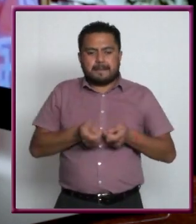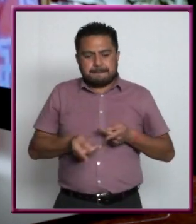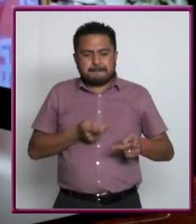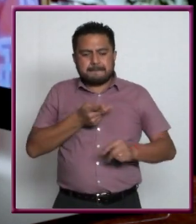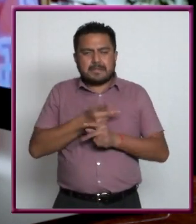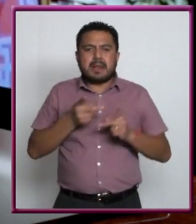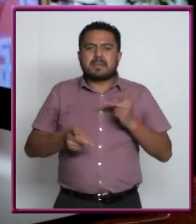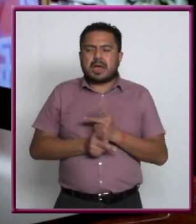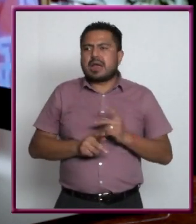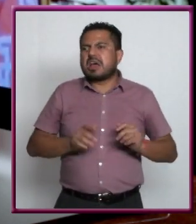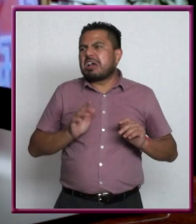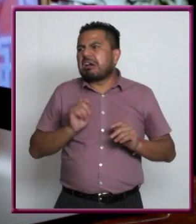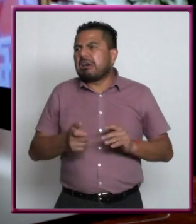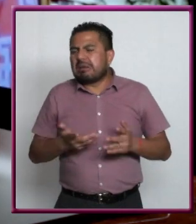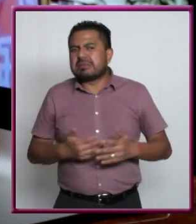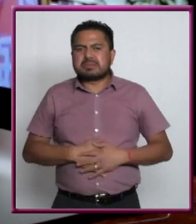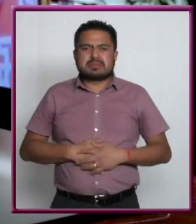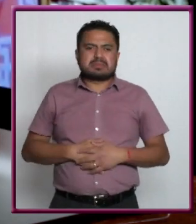la preparatoria, por ejemplo?